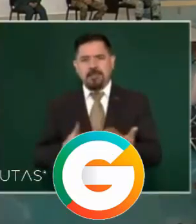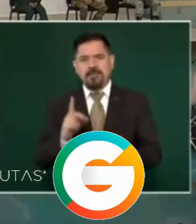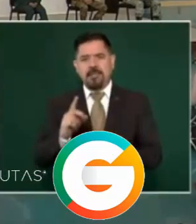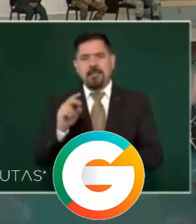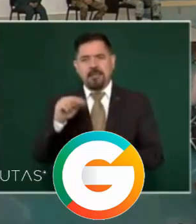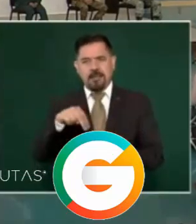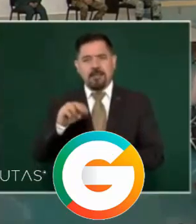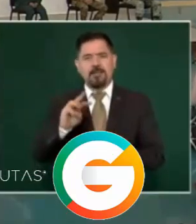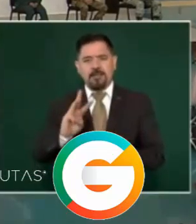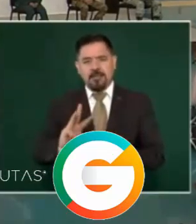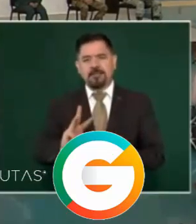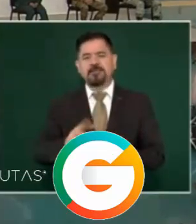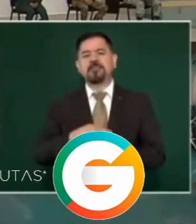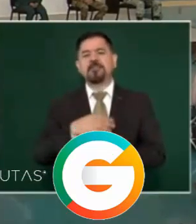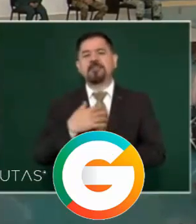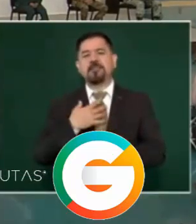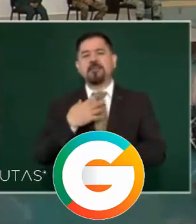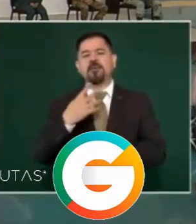vehículos, en